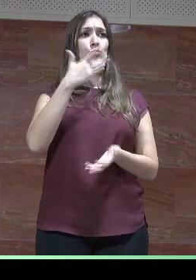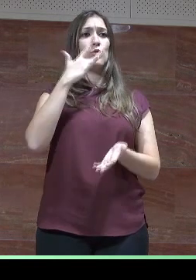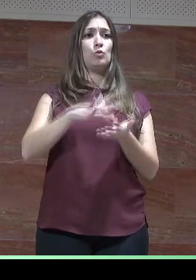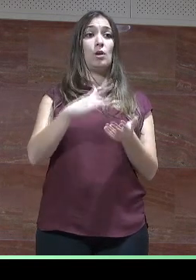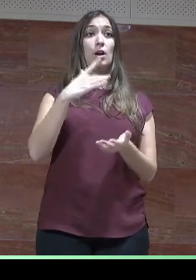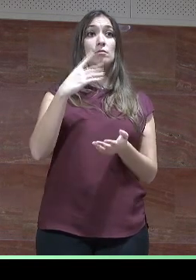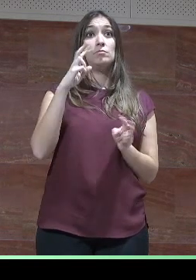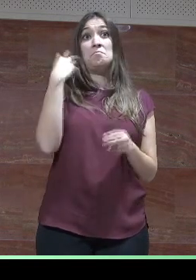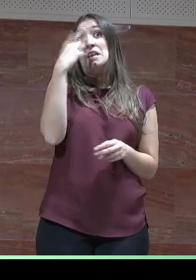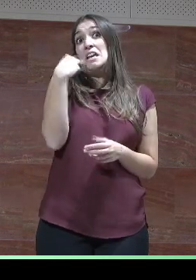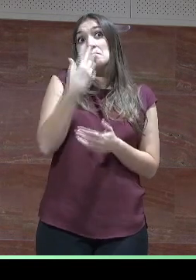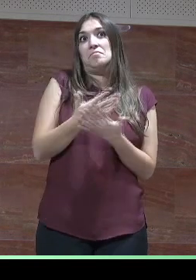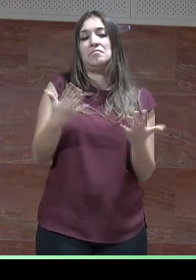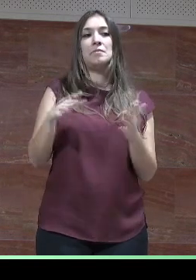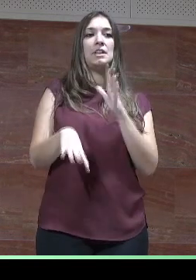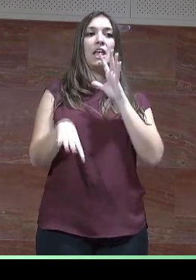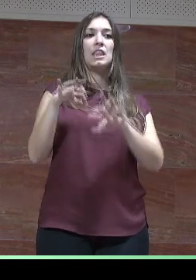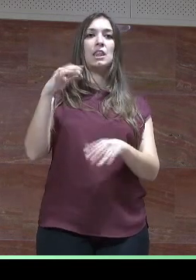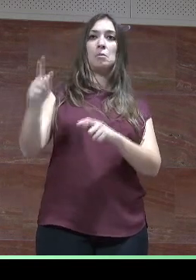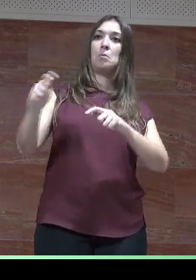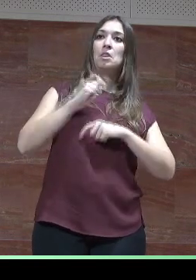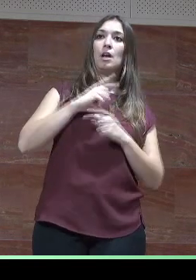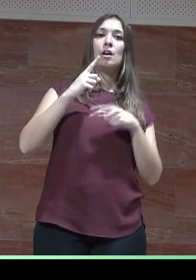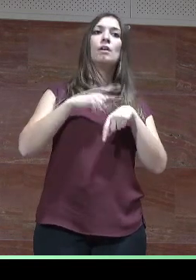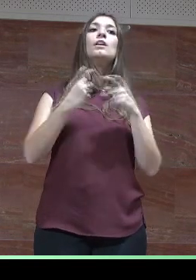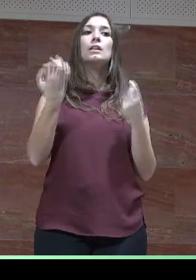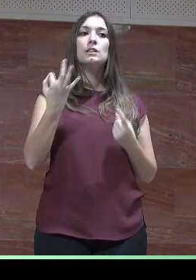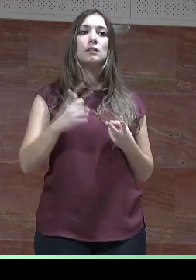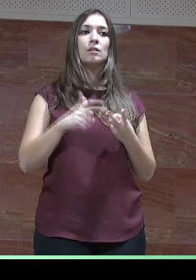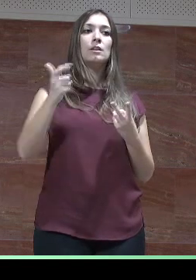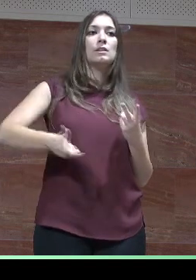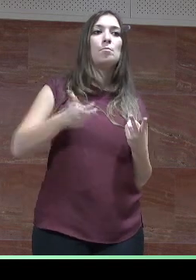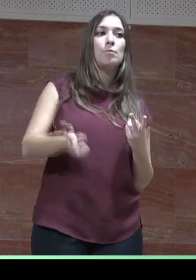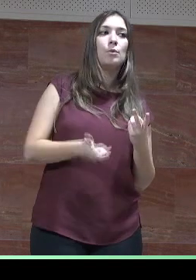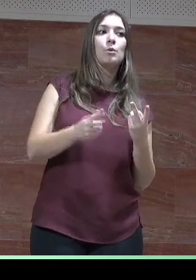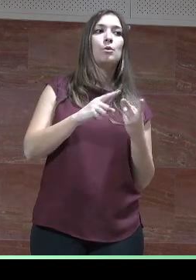miran, alguien decide lo que necesitas, cuánto tiempo, y cada